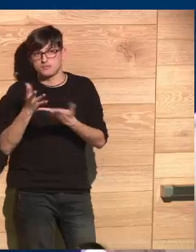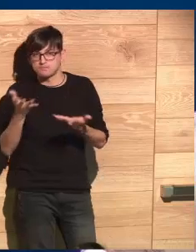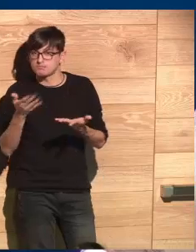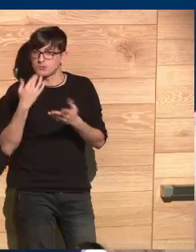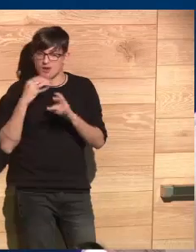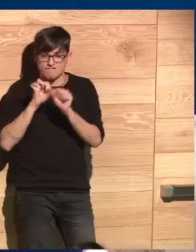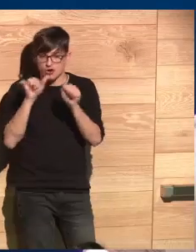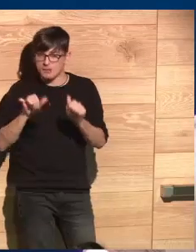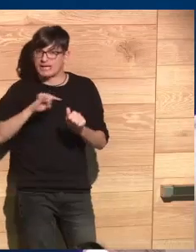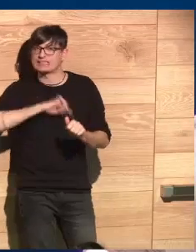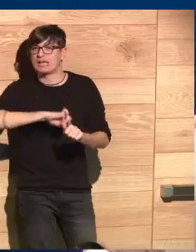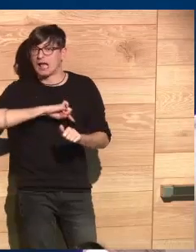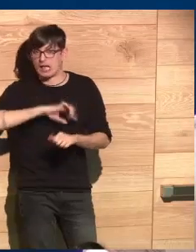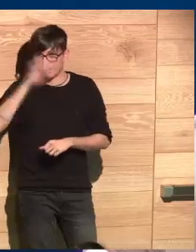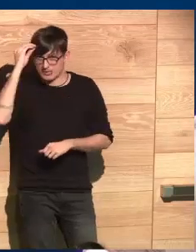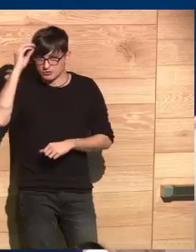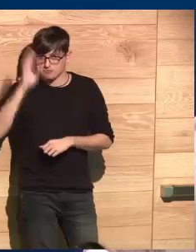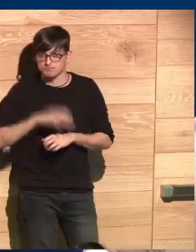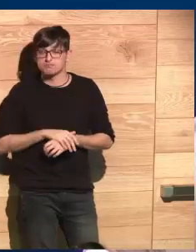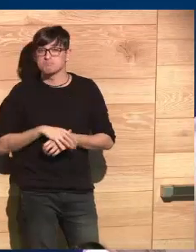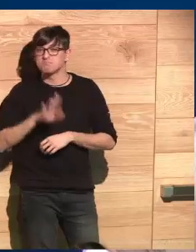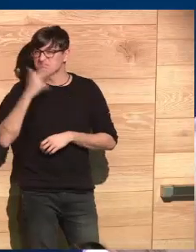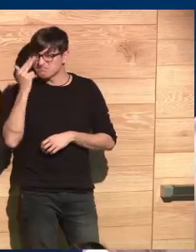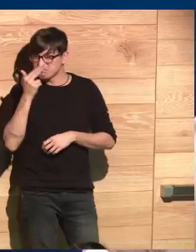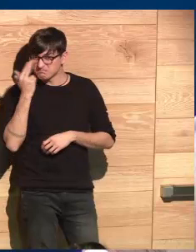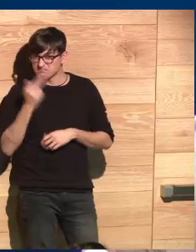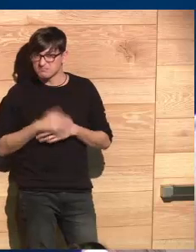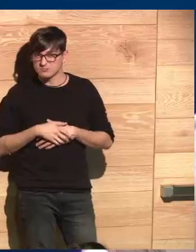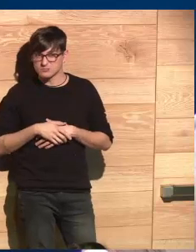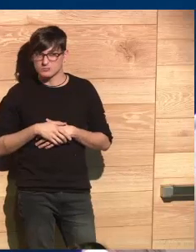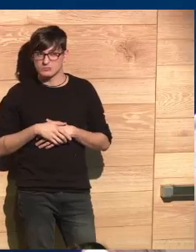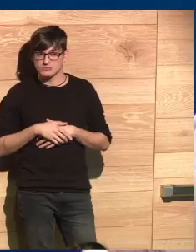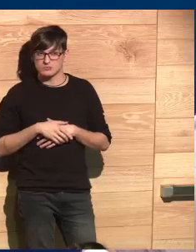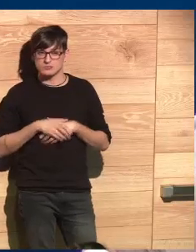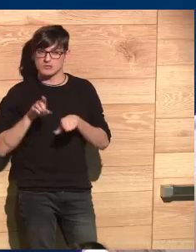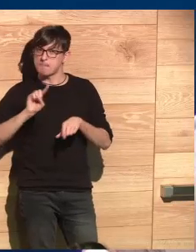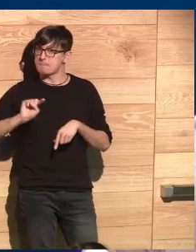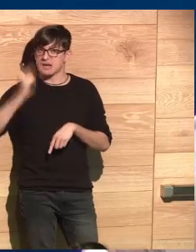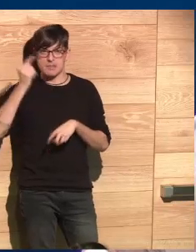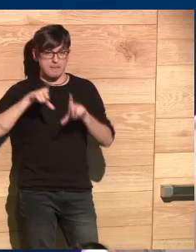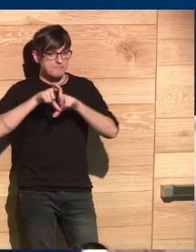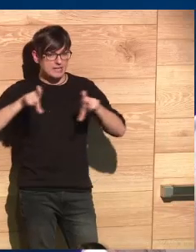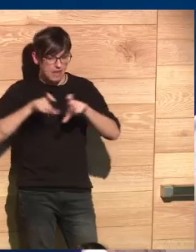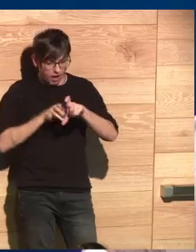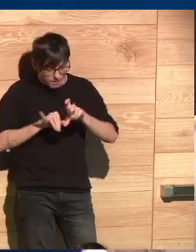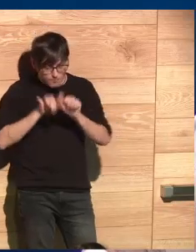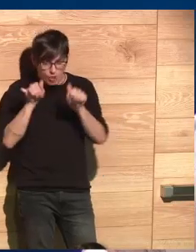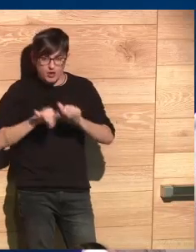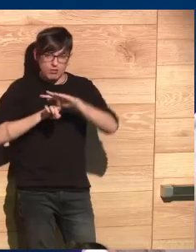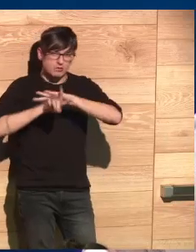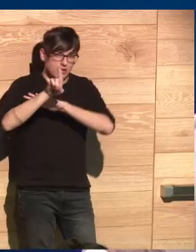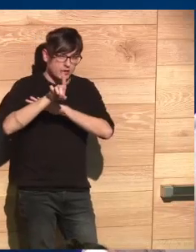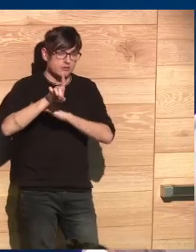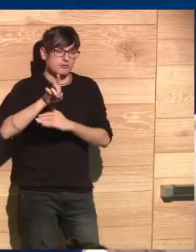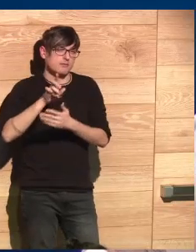una manera bastante ética. Pero lo interesante es que Supercell es la primera empresa que realmente tiene un modelo de desarrollo